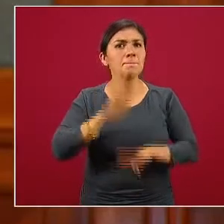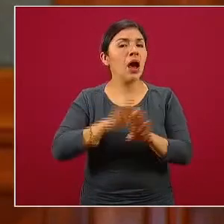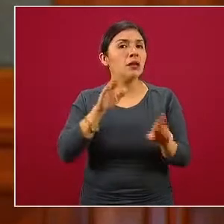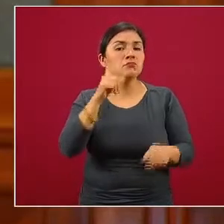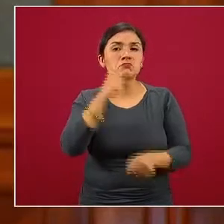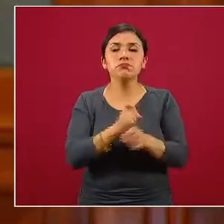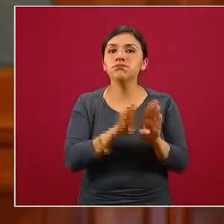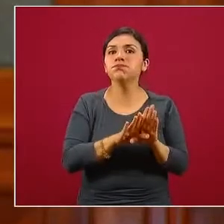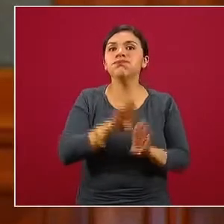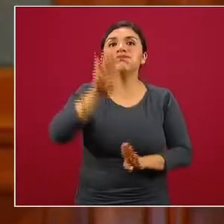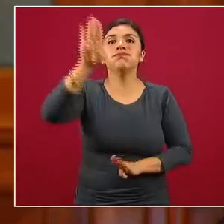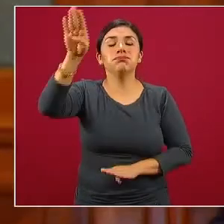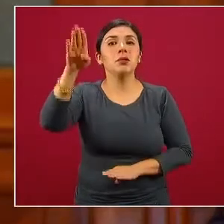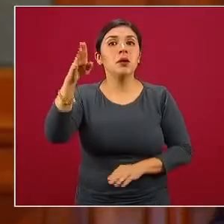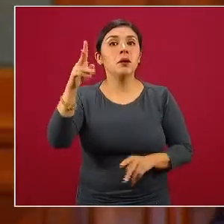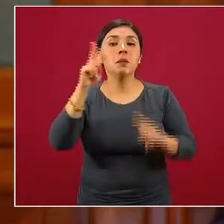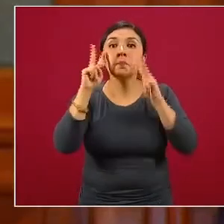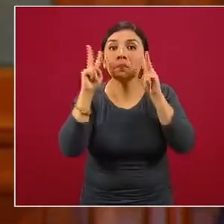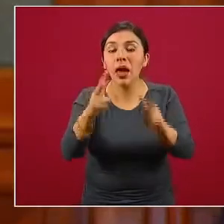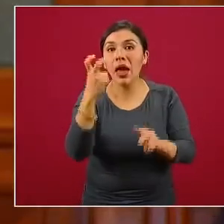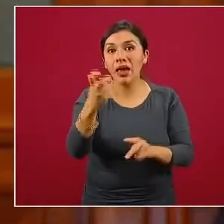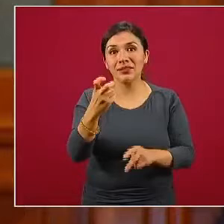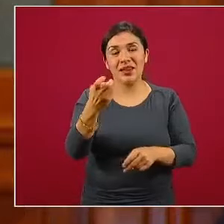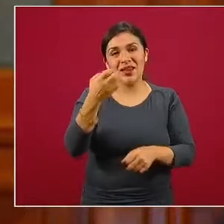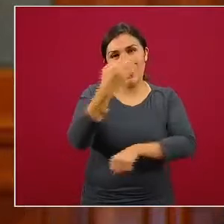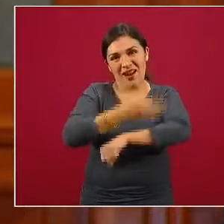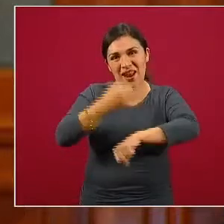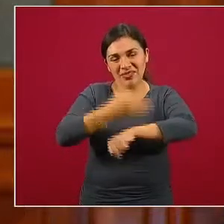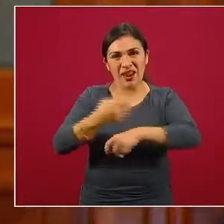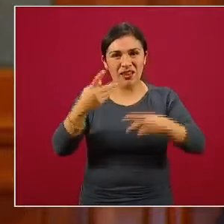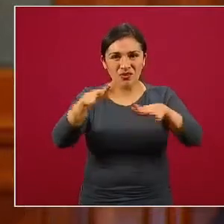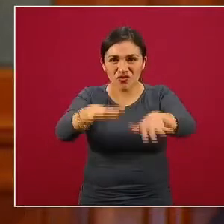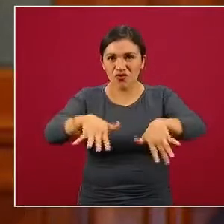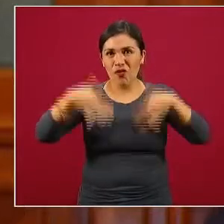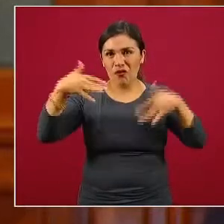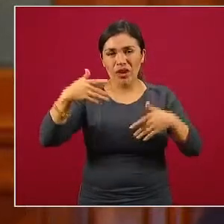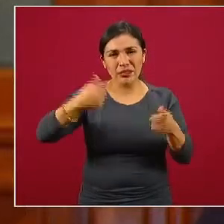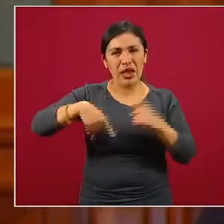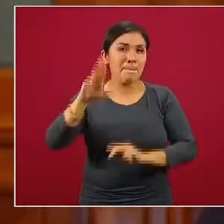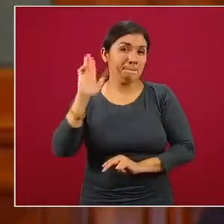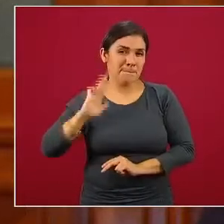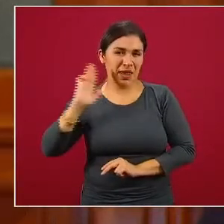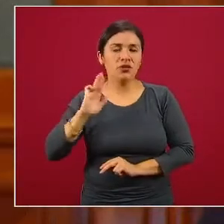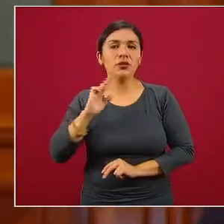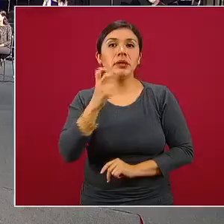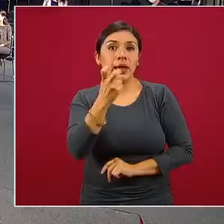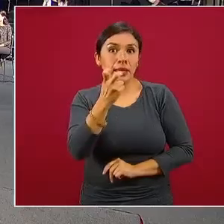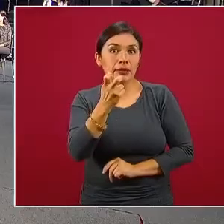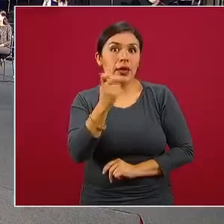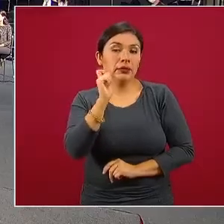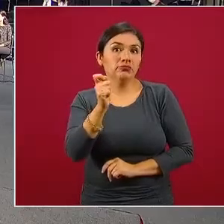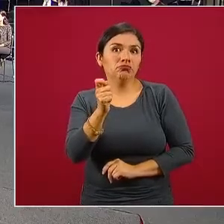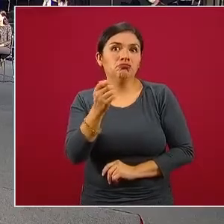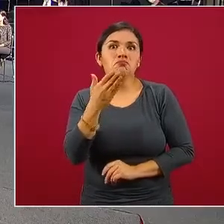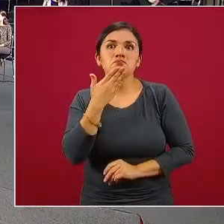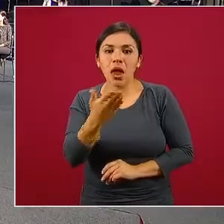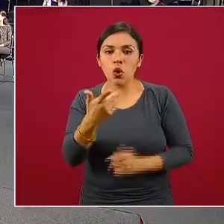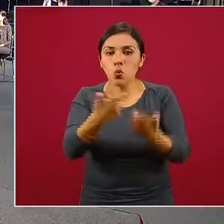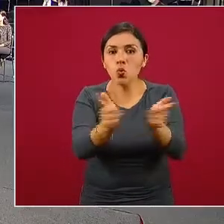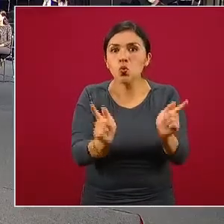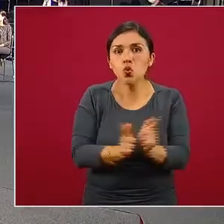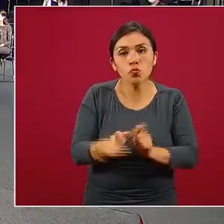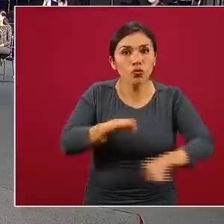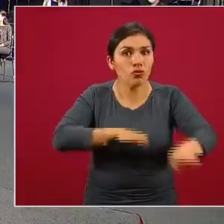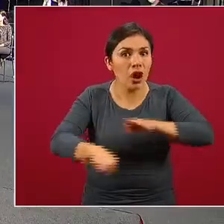que se tuvo de audiencia de esta conferencia vespertina. Ese es un éxito finalmente no de un grupo, es un éxito